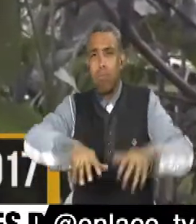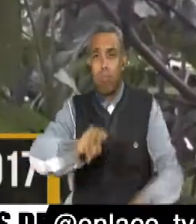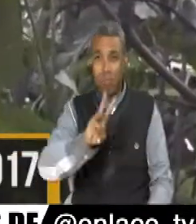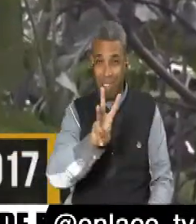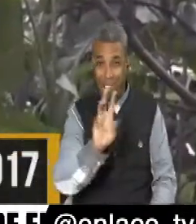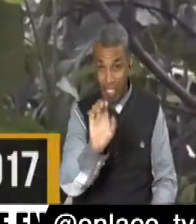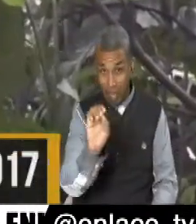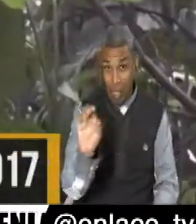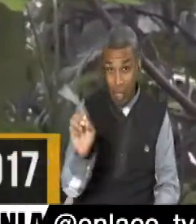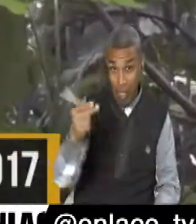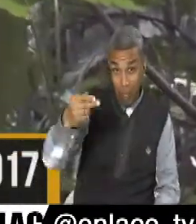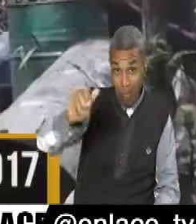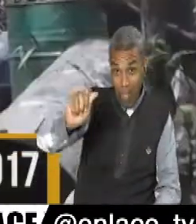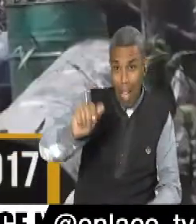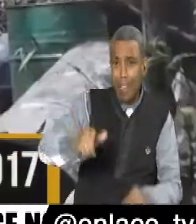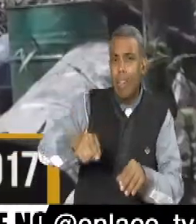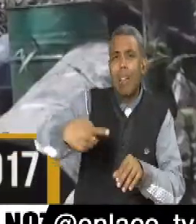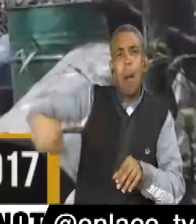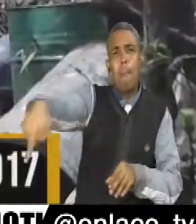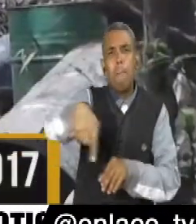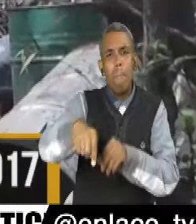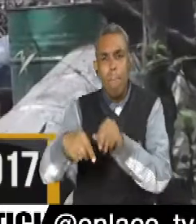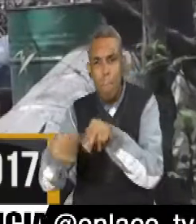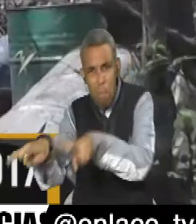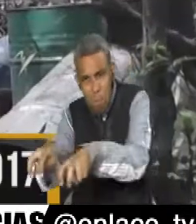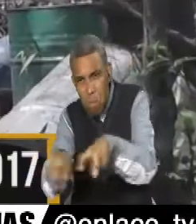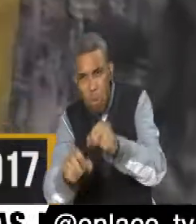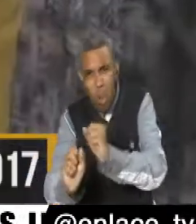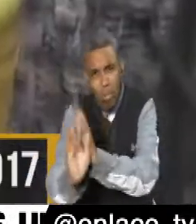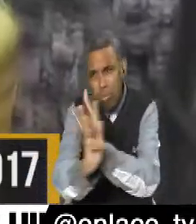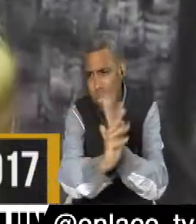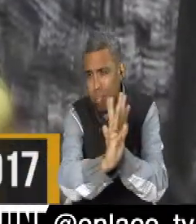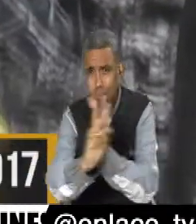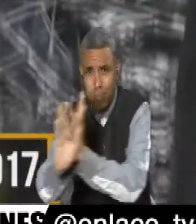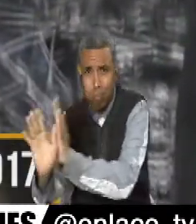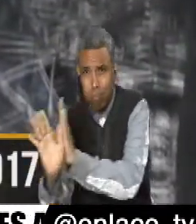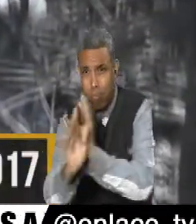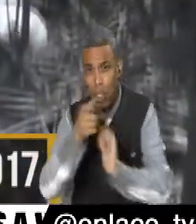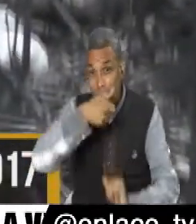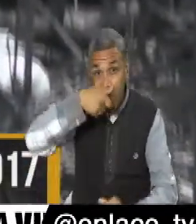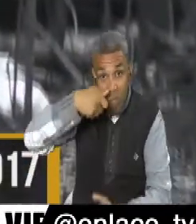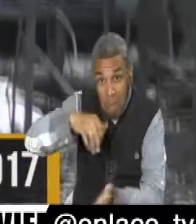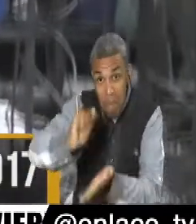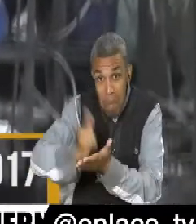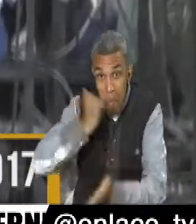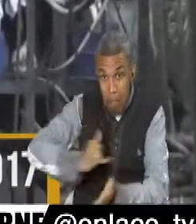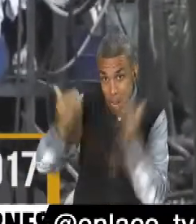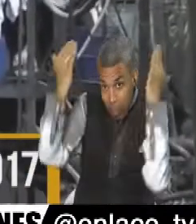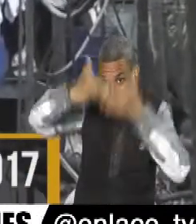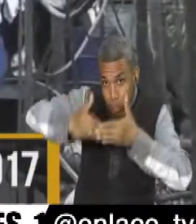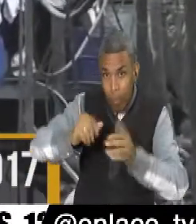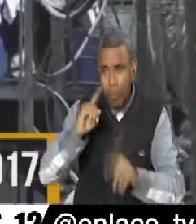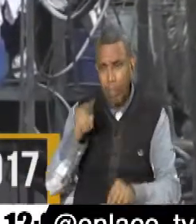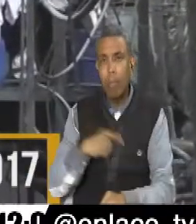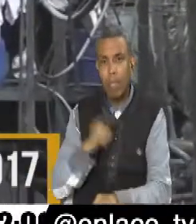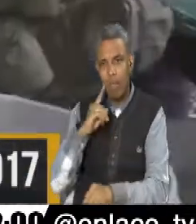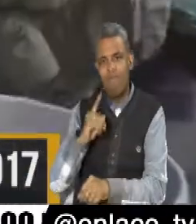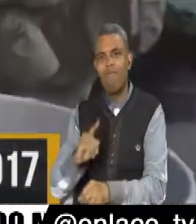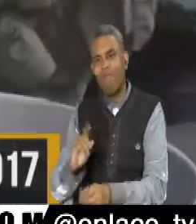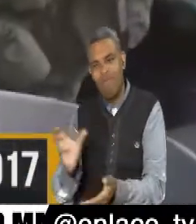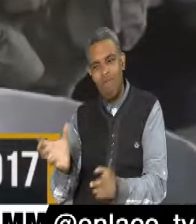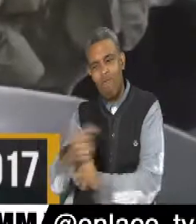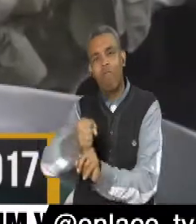cultivos ilícitos en tercera modalidad y también lograron la recuperación de aproximadamente 60.000 galones de hidrocarburos y más